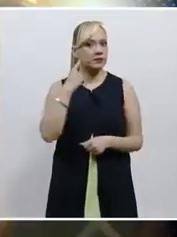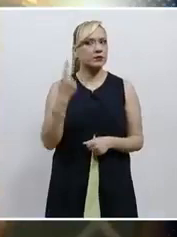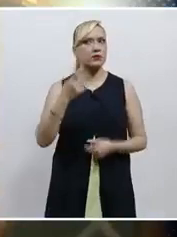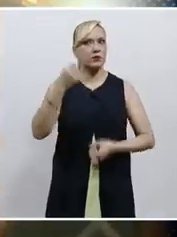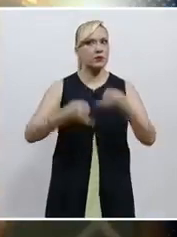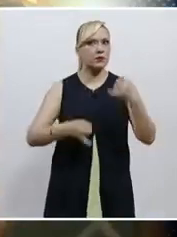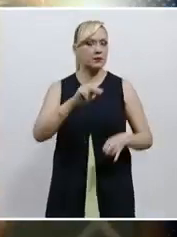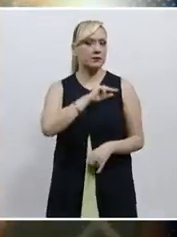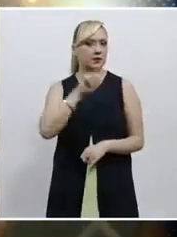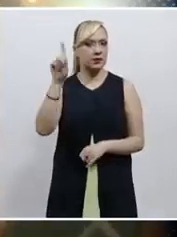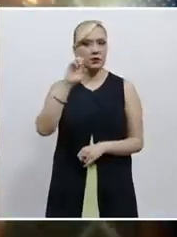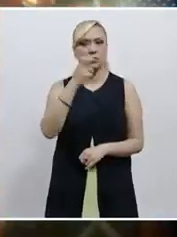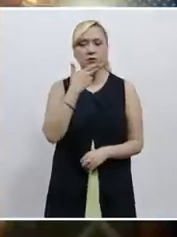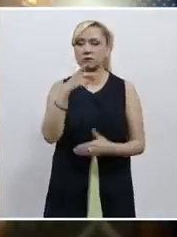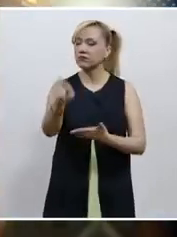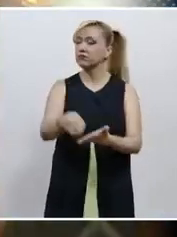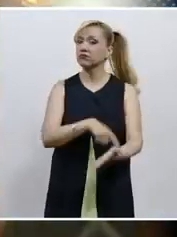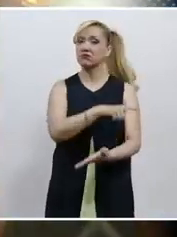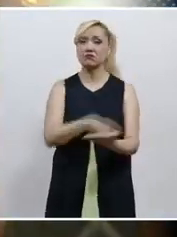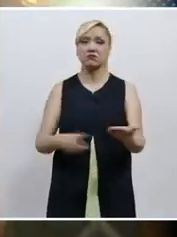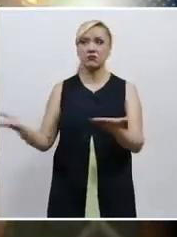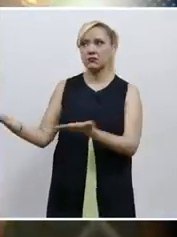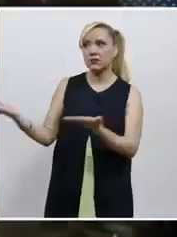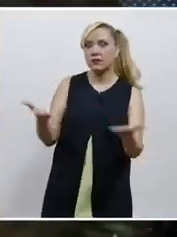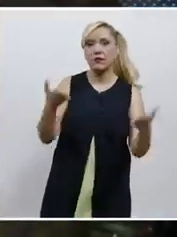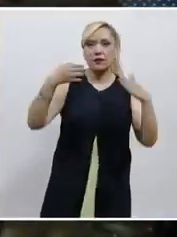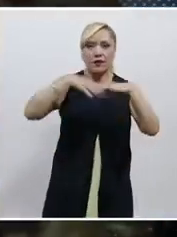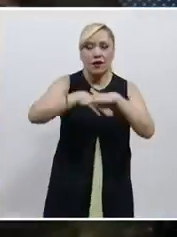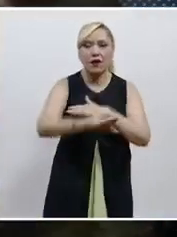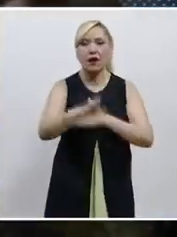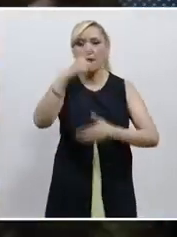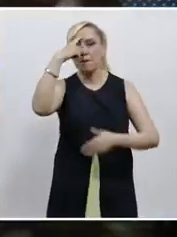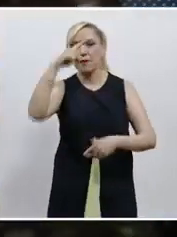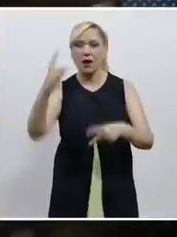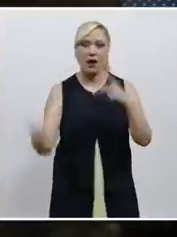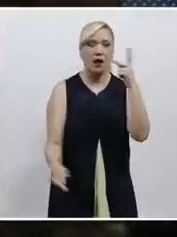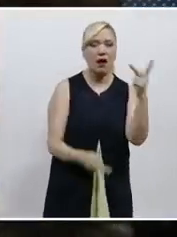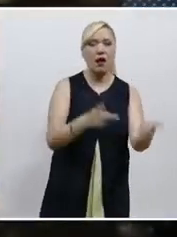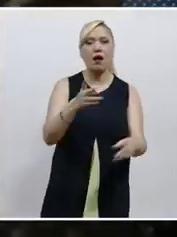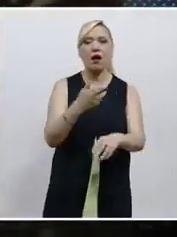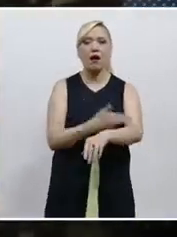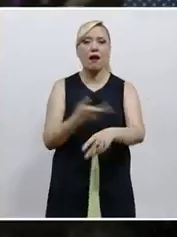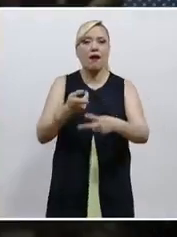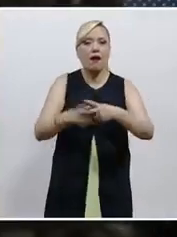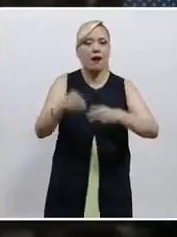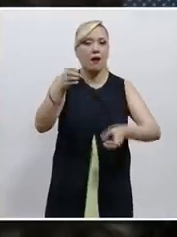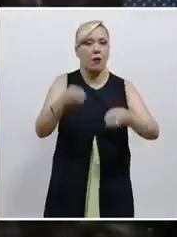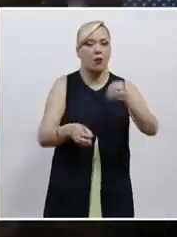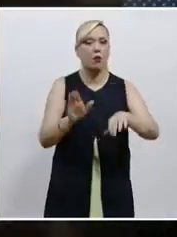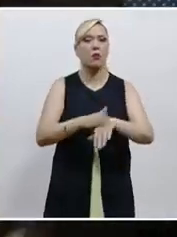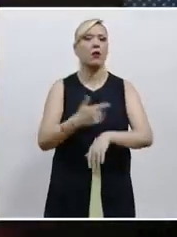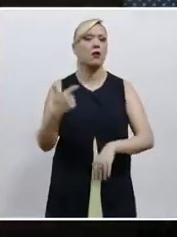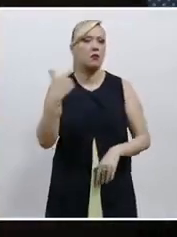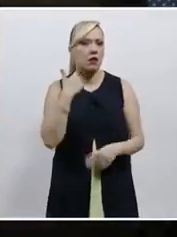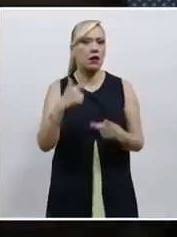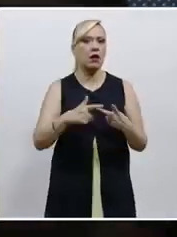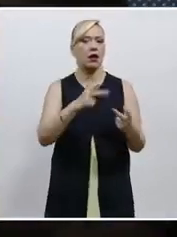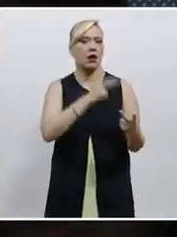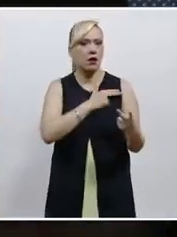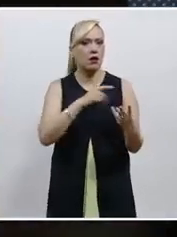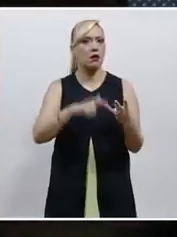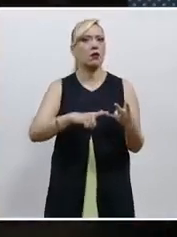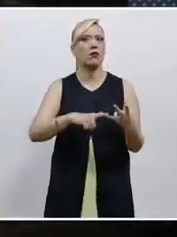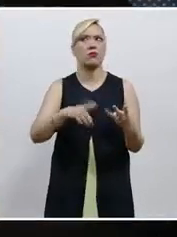Un juez de distrito en Chihuahua suspendió la audiencia inicial en la que se pretendía imputar los delitos de homicidio, lesiones y ejercicio indebido del servicio